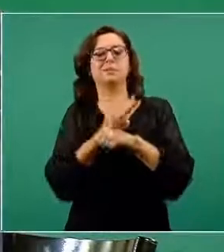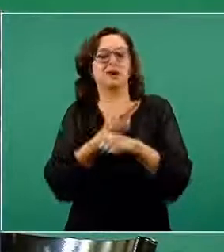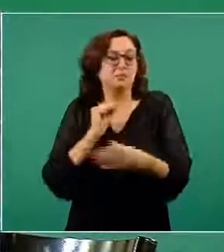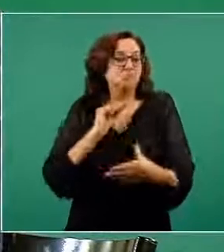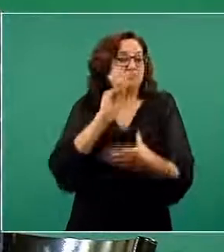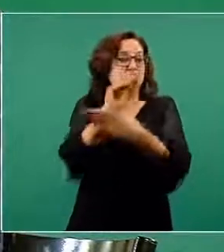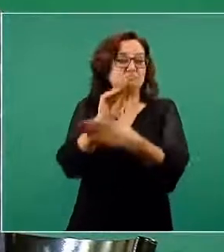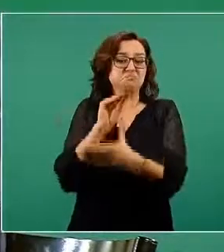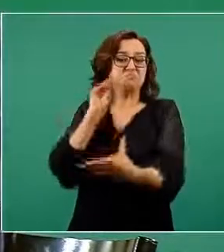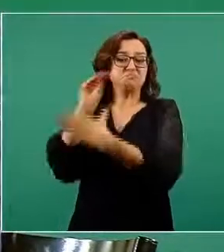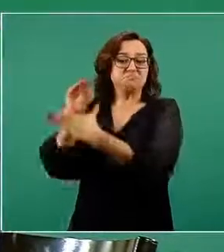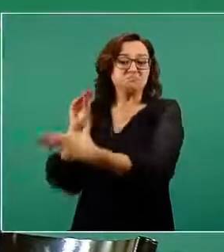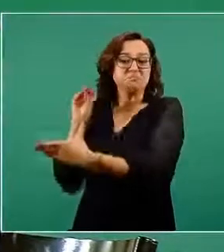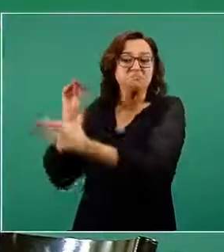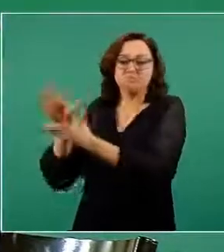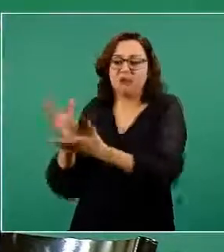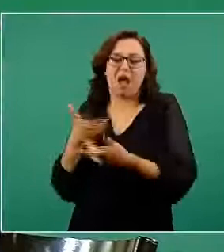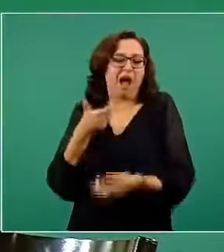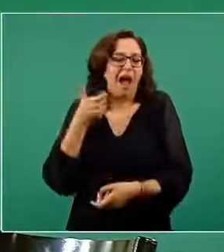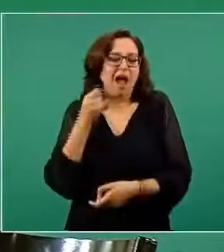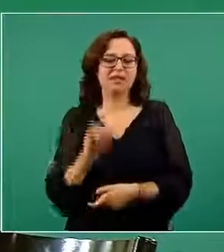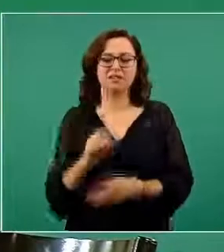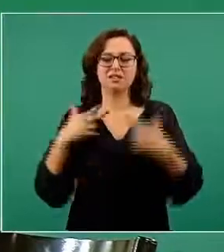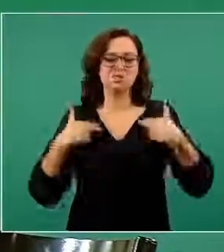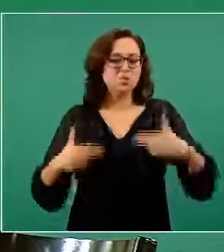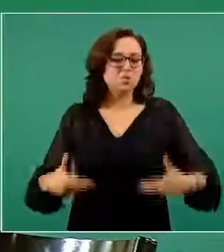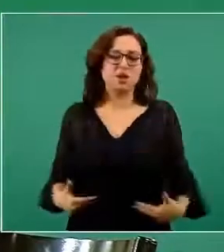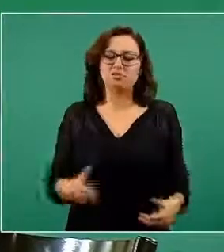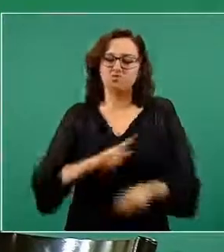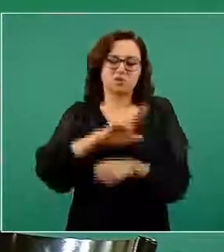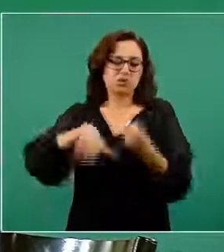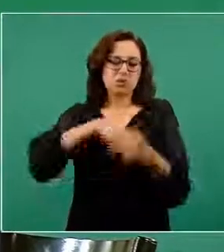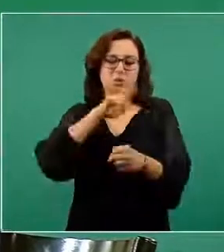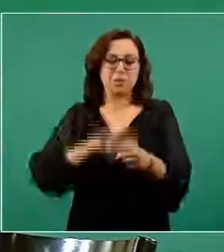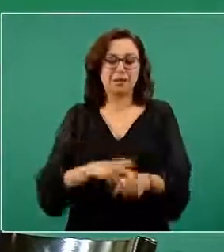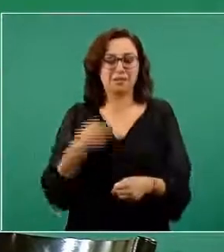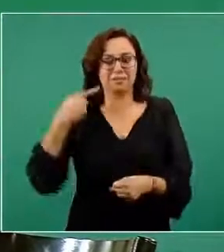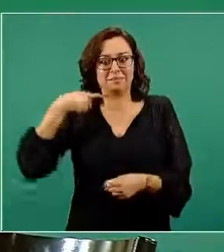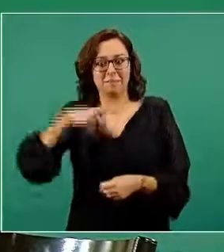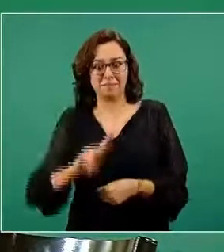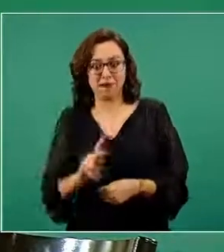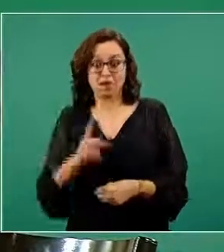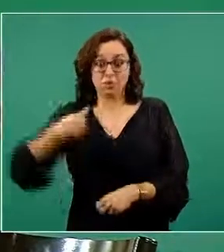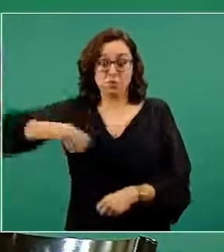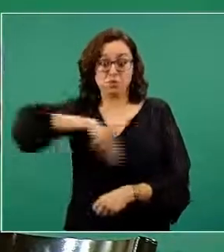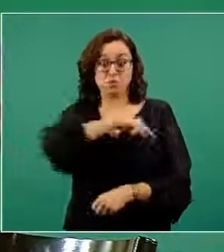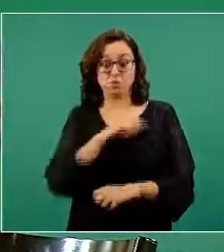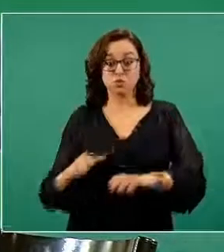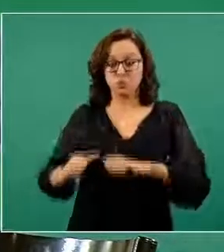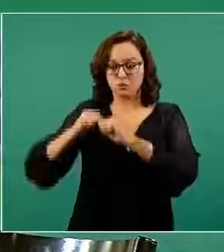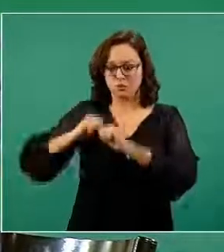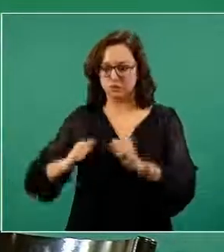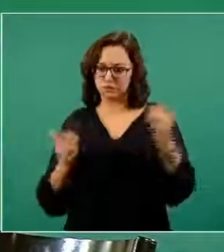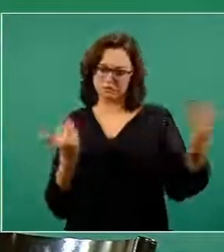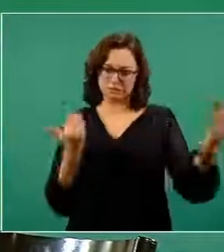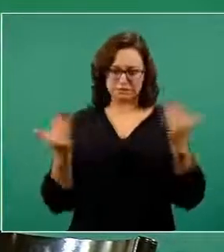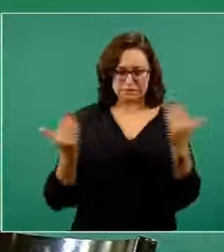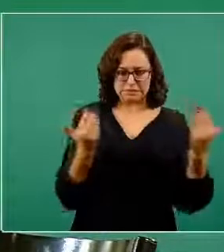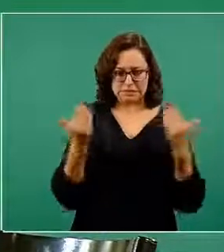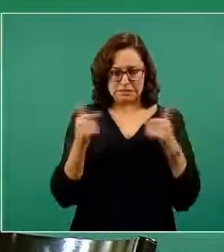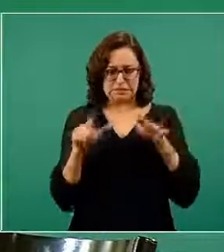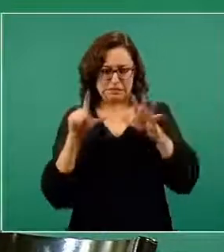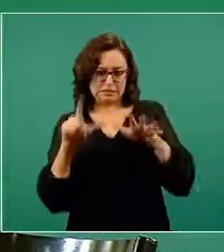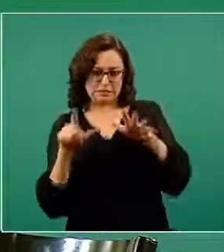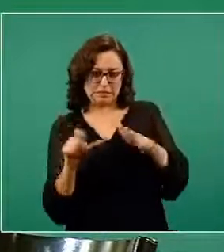tomar en cuenta el conjunto. Lo revisamos periódicamente, la apreciación de que si es mucho, 17 meses y debería haber